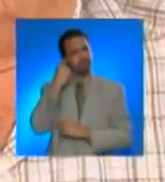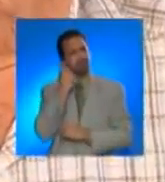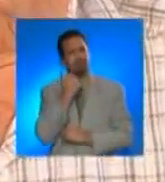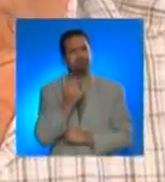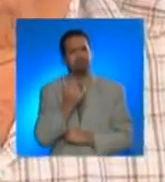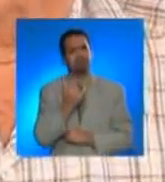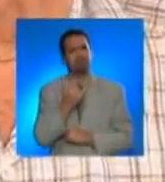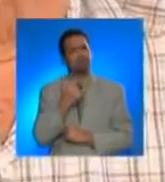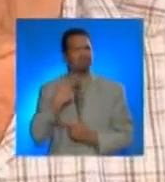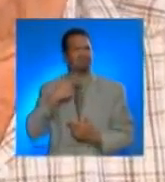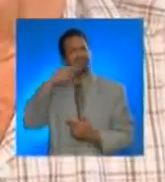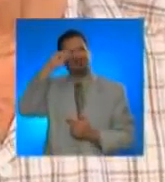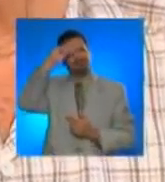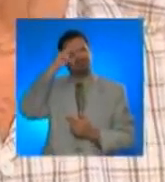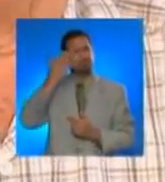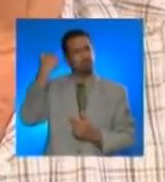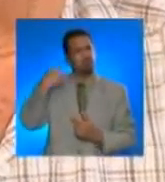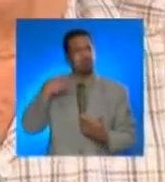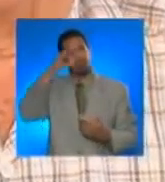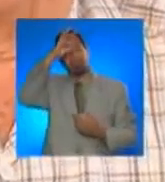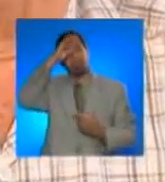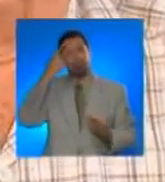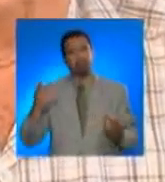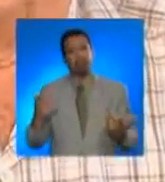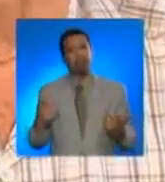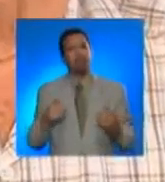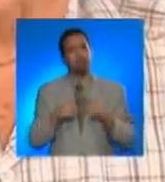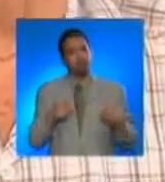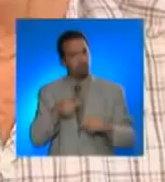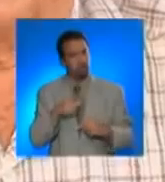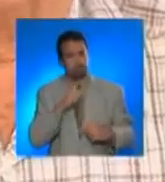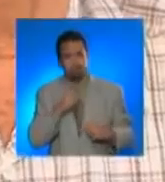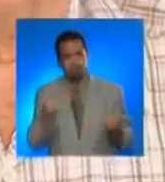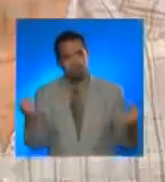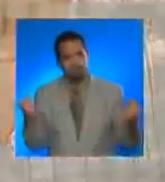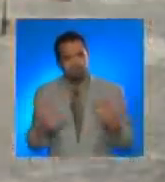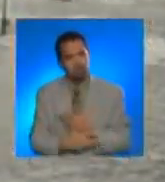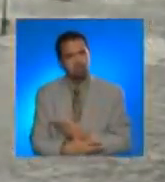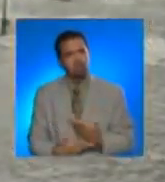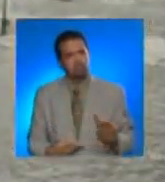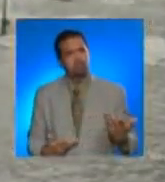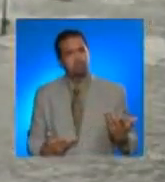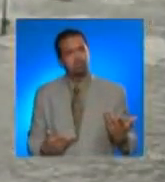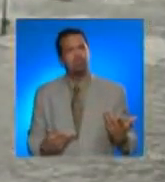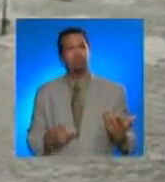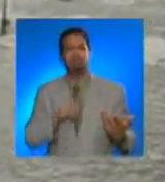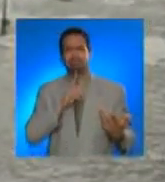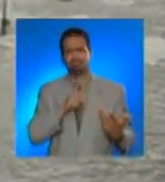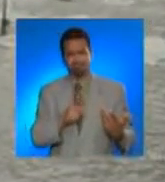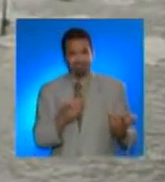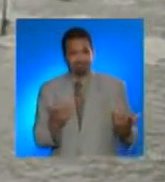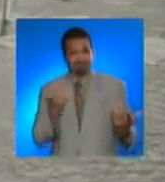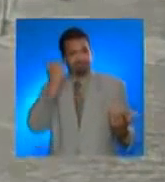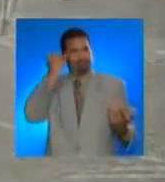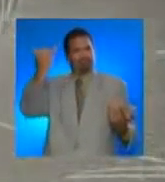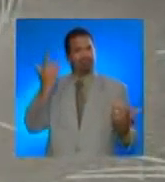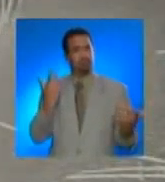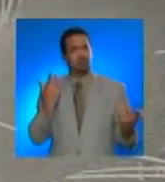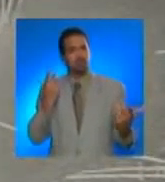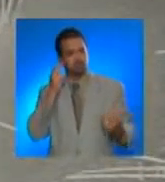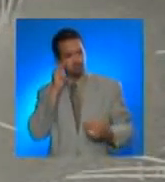ubicado en el Cañón de la Mona, a 25 millas de la costa de Aguadilla. El terremoto se sintió más fuerte en el área oeste del país, donde